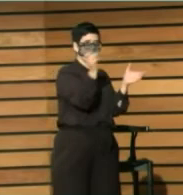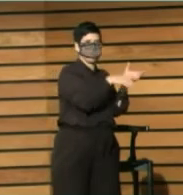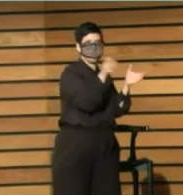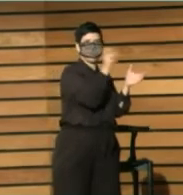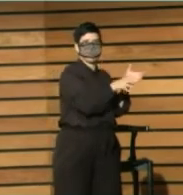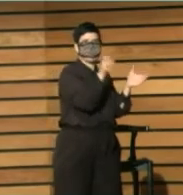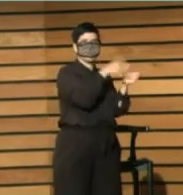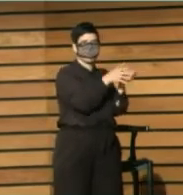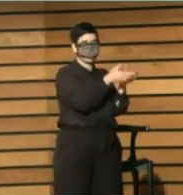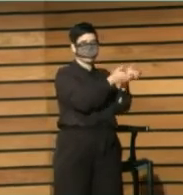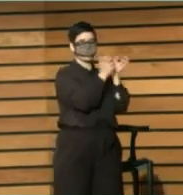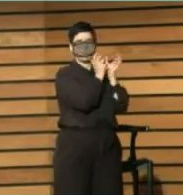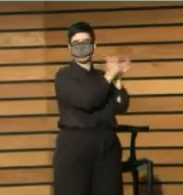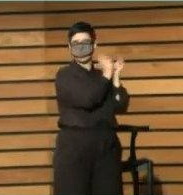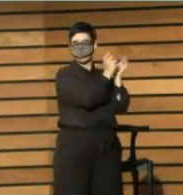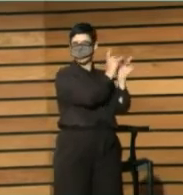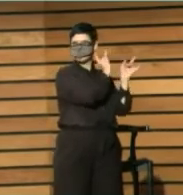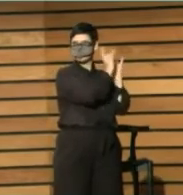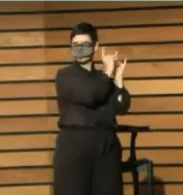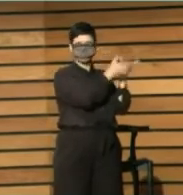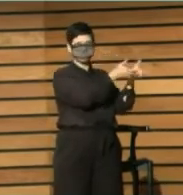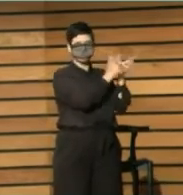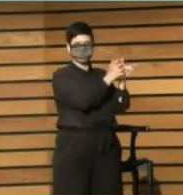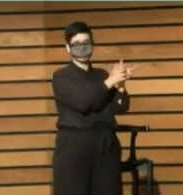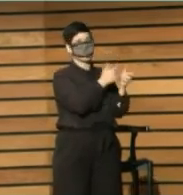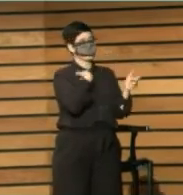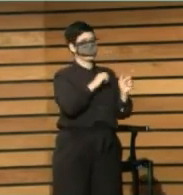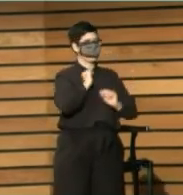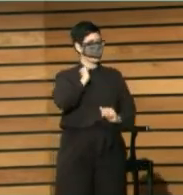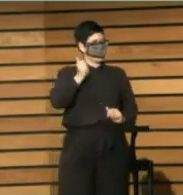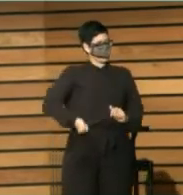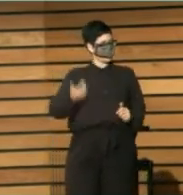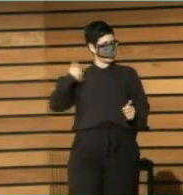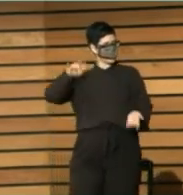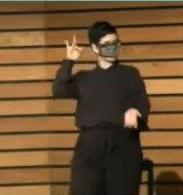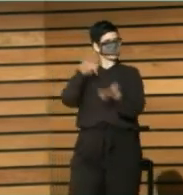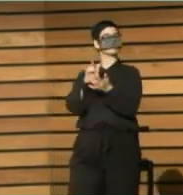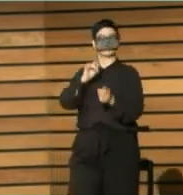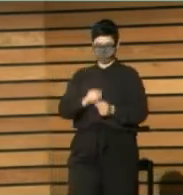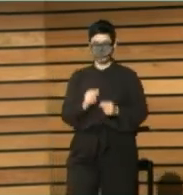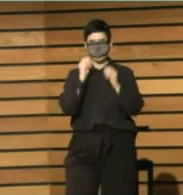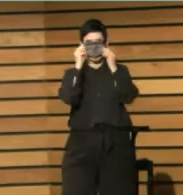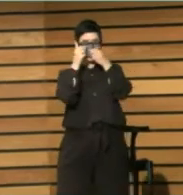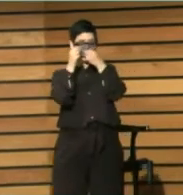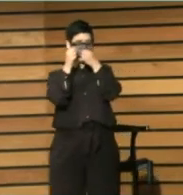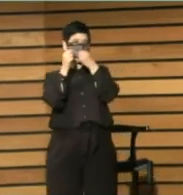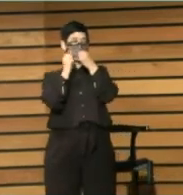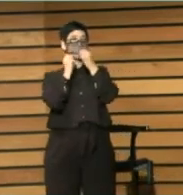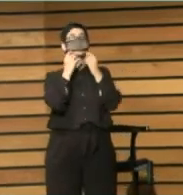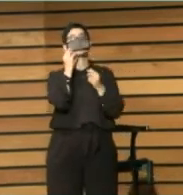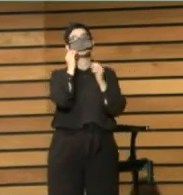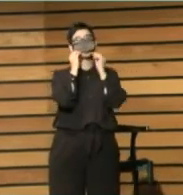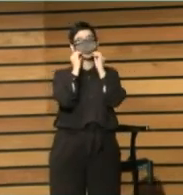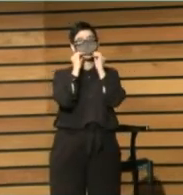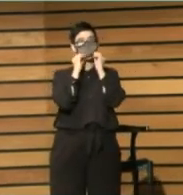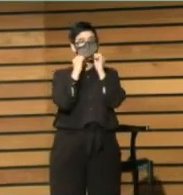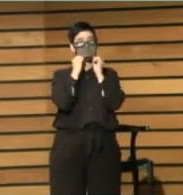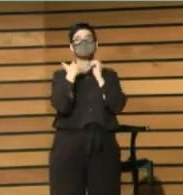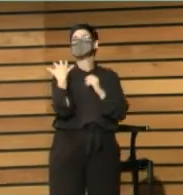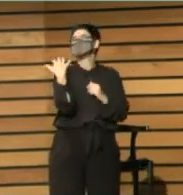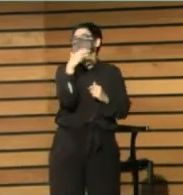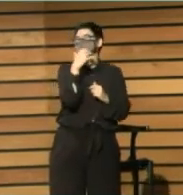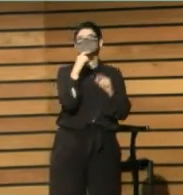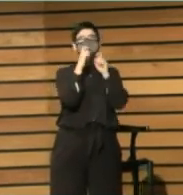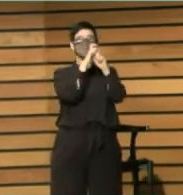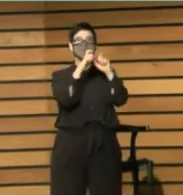las monedas y mi madre reía diciendo, ya somos ricos. Y riendo con aquellos dientes que en un tiempo fueron